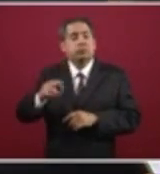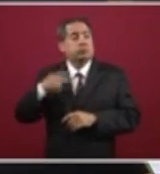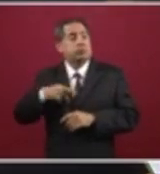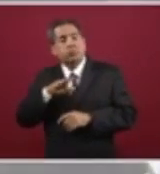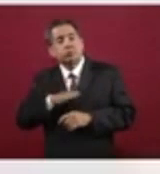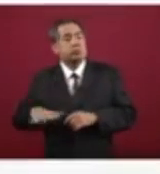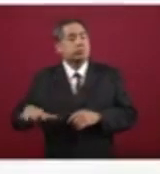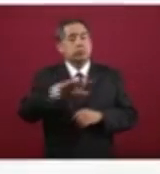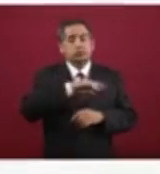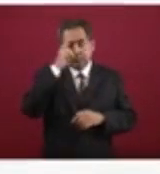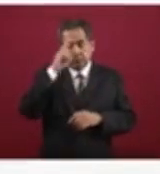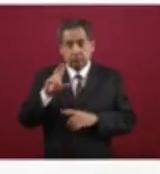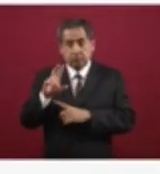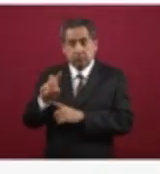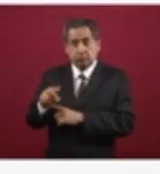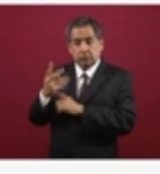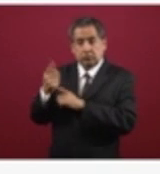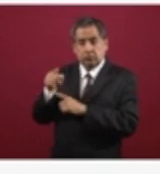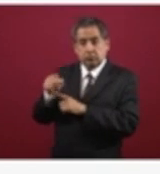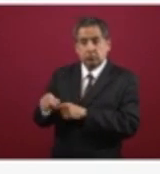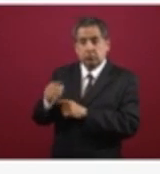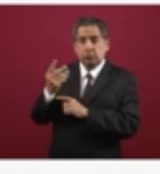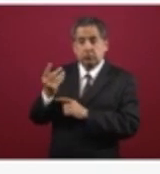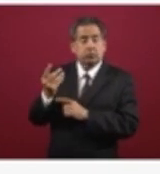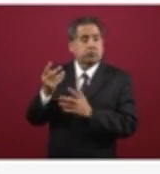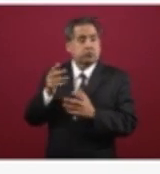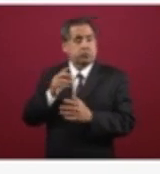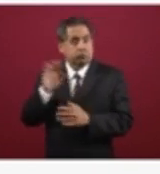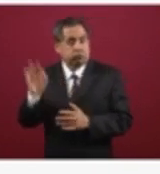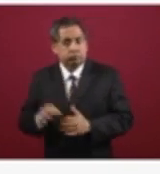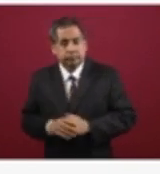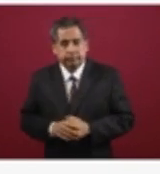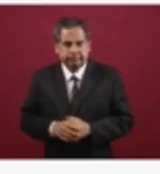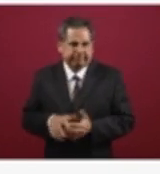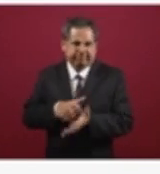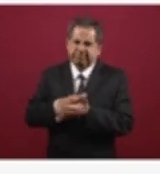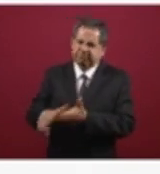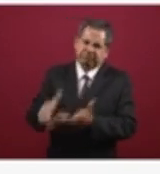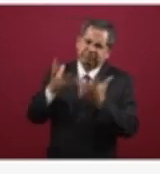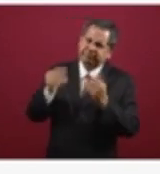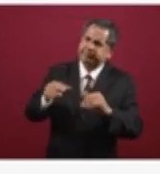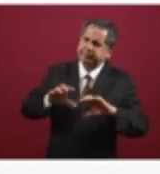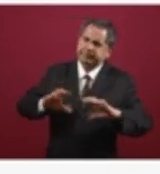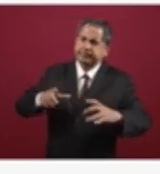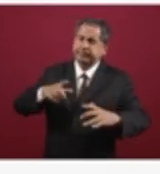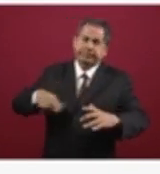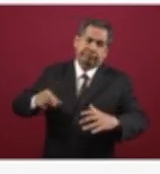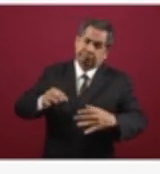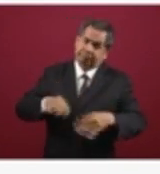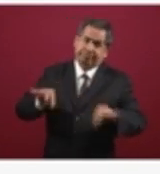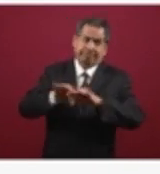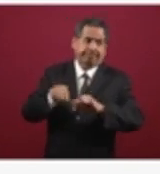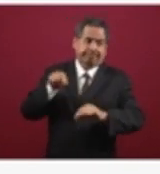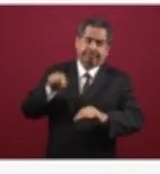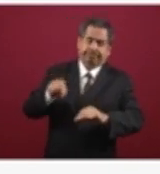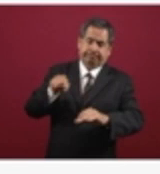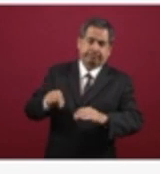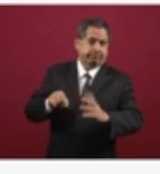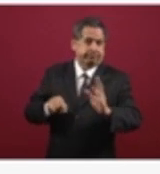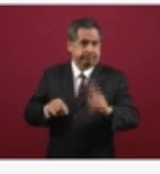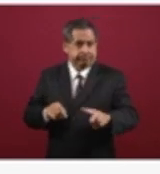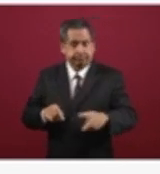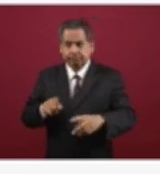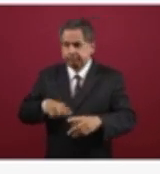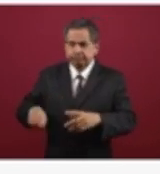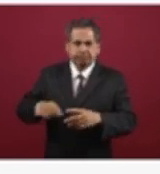población total. Somos uno de los sectores poblacionales más importantes del país y sin lugar a duda uno de los